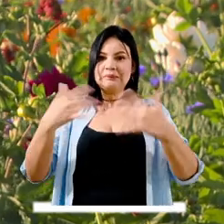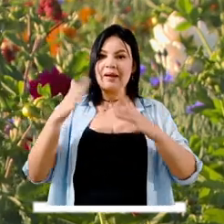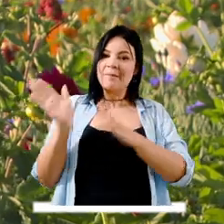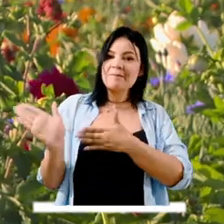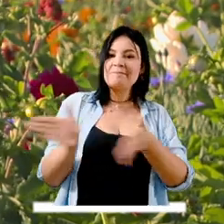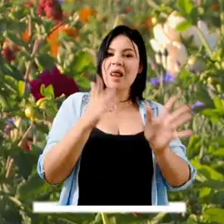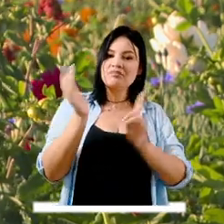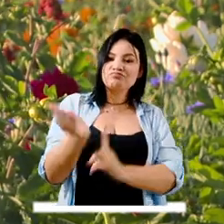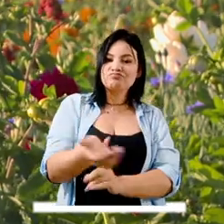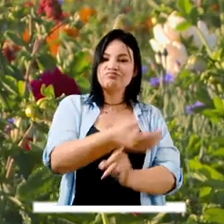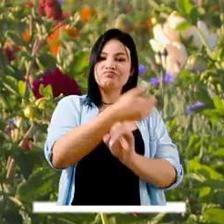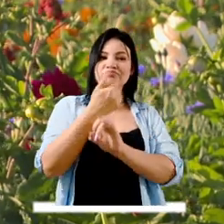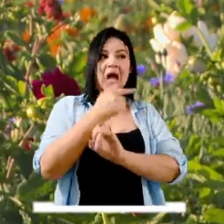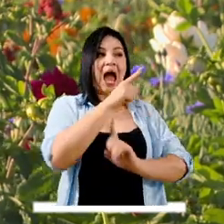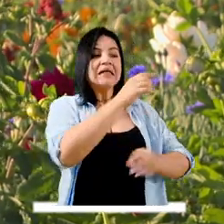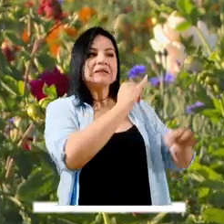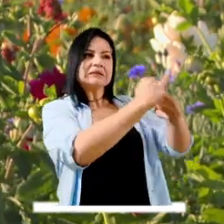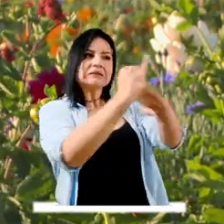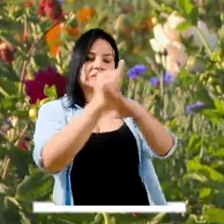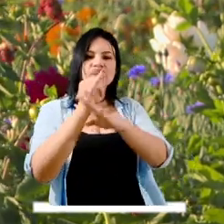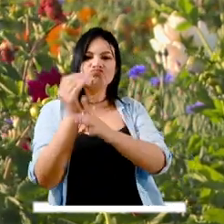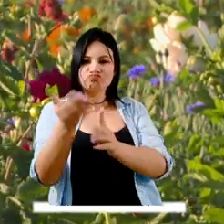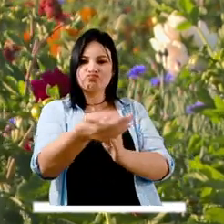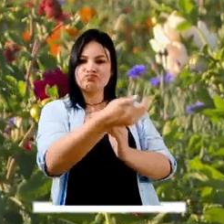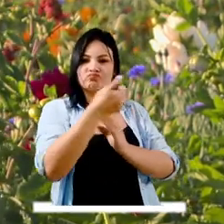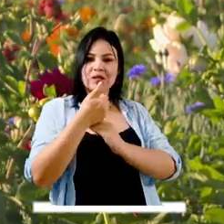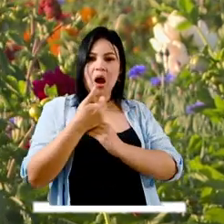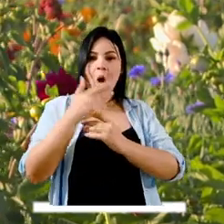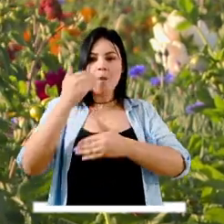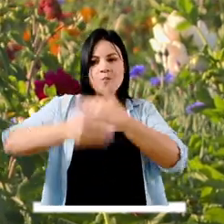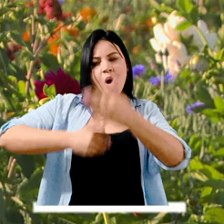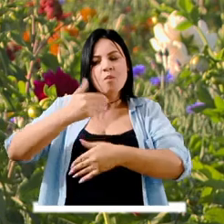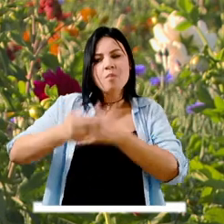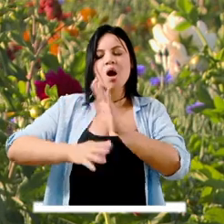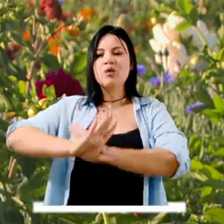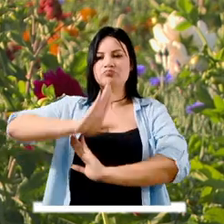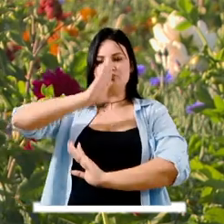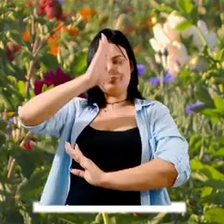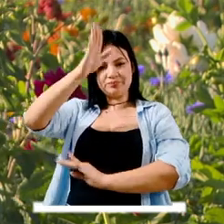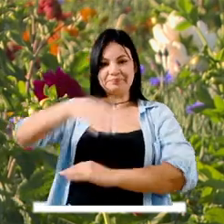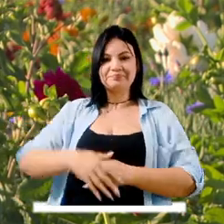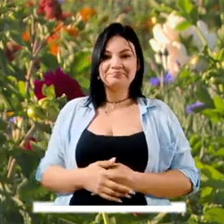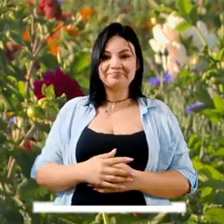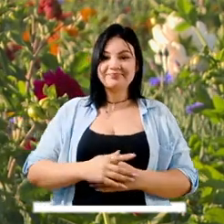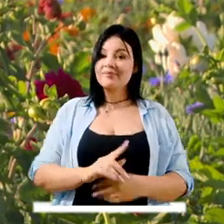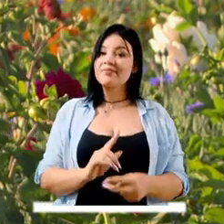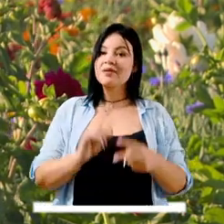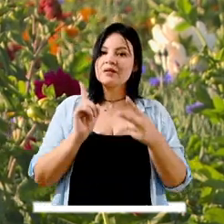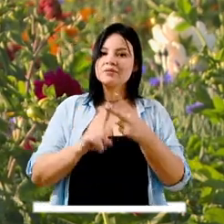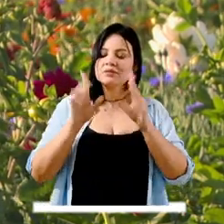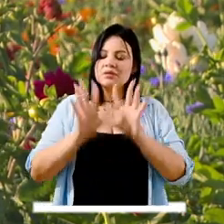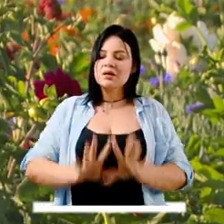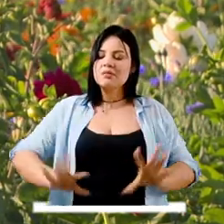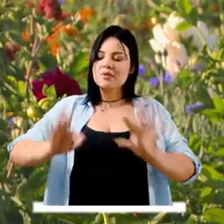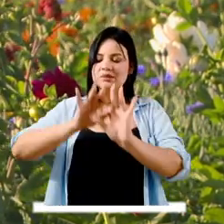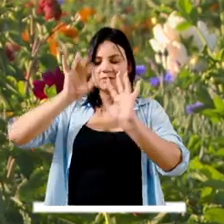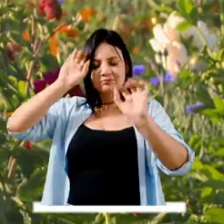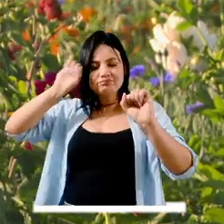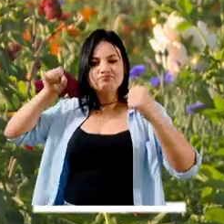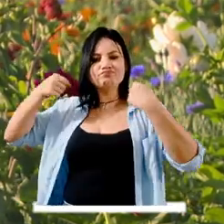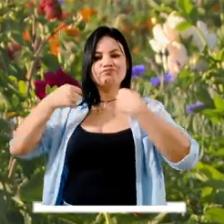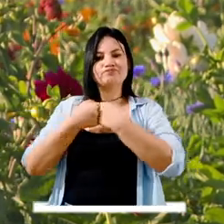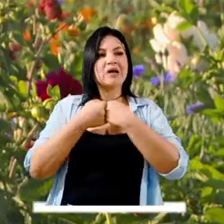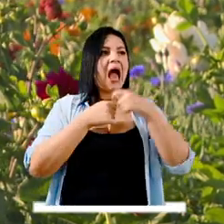de salvaguardia que a través de la institucionalidad lo hemos logrado para que poco a poco vamos conservando la manifestación. Y dos,